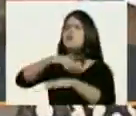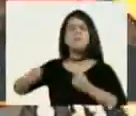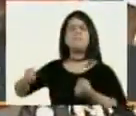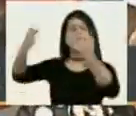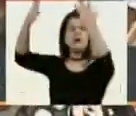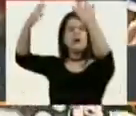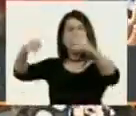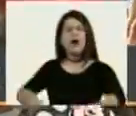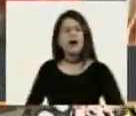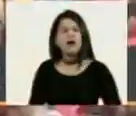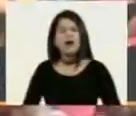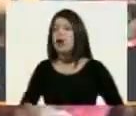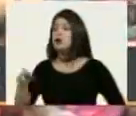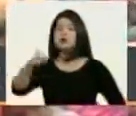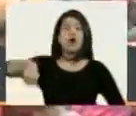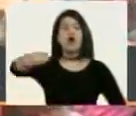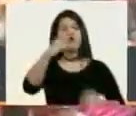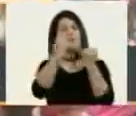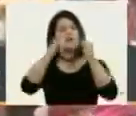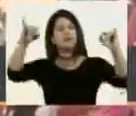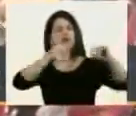¡Independencia y patria socialista!